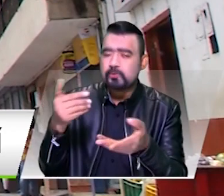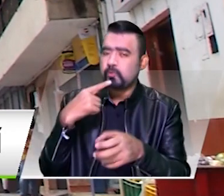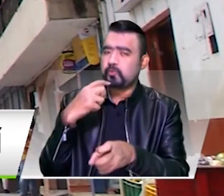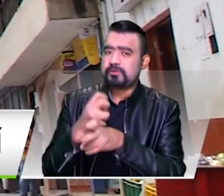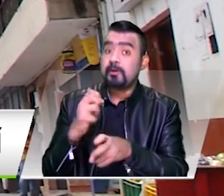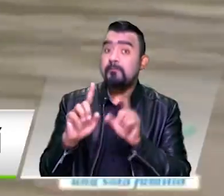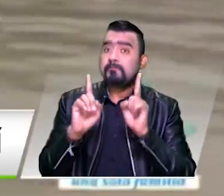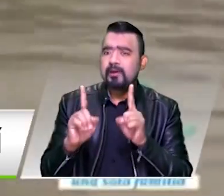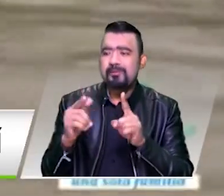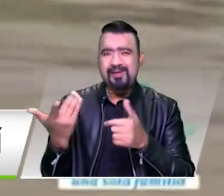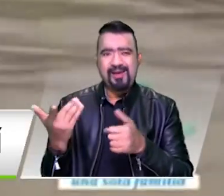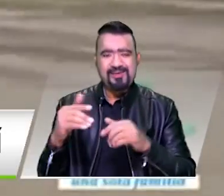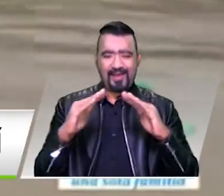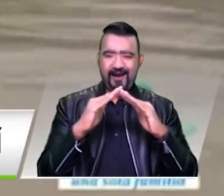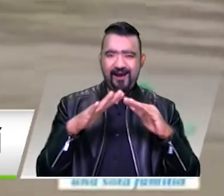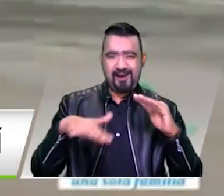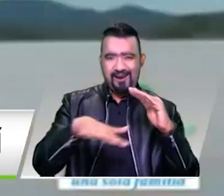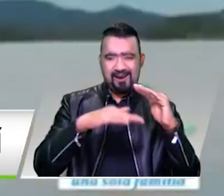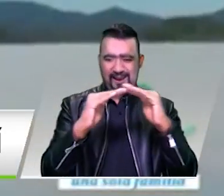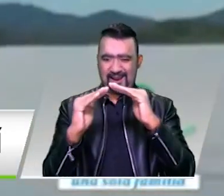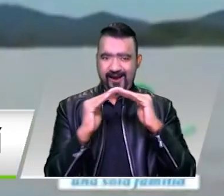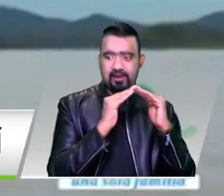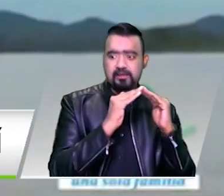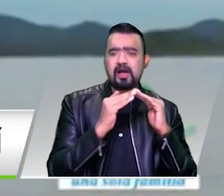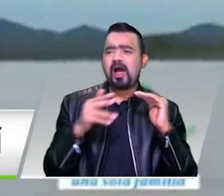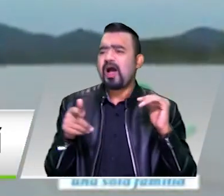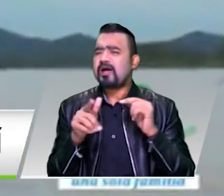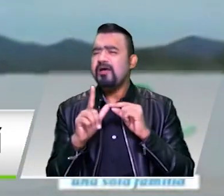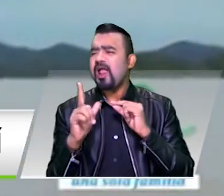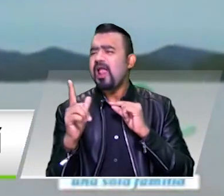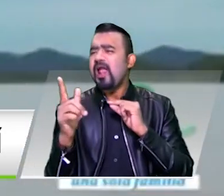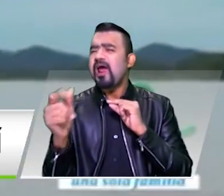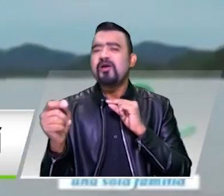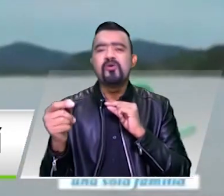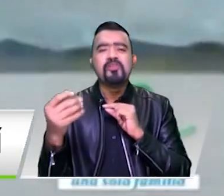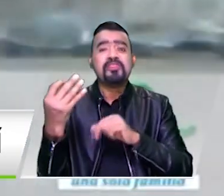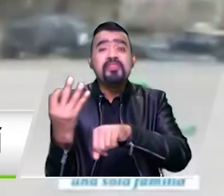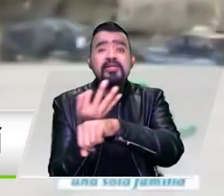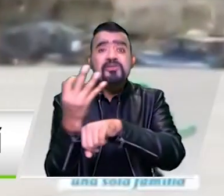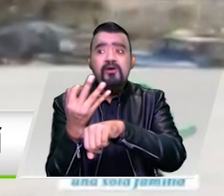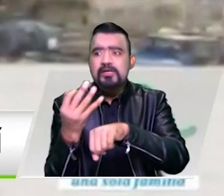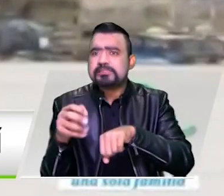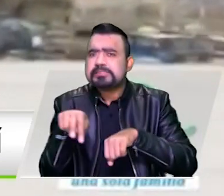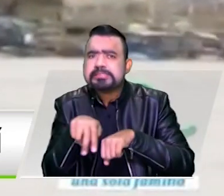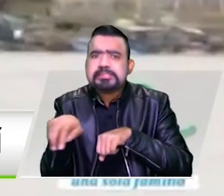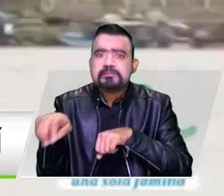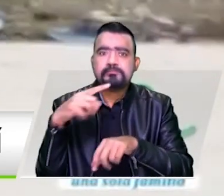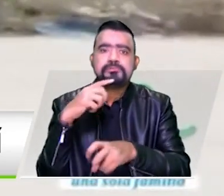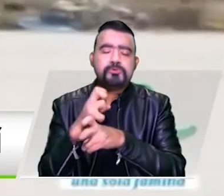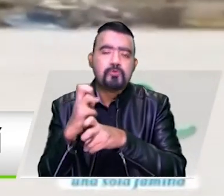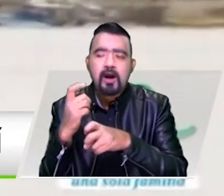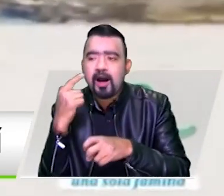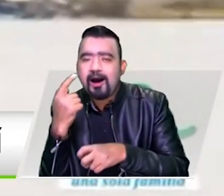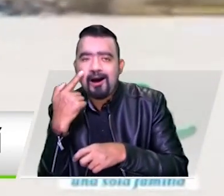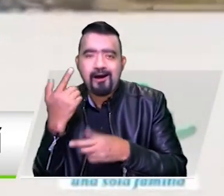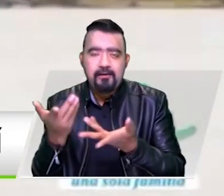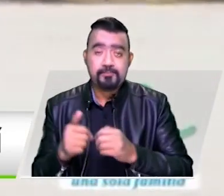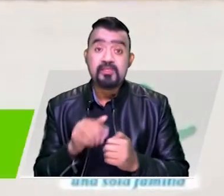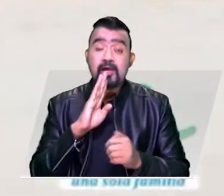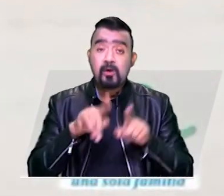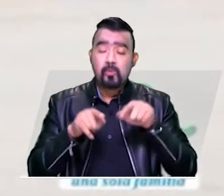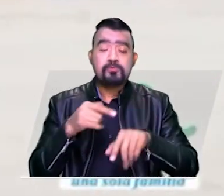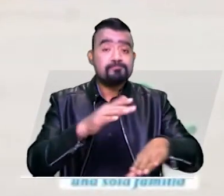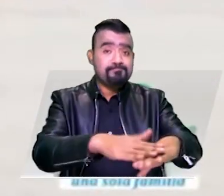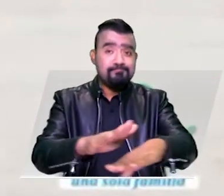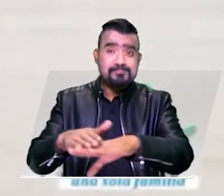horas del casco urbano de anorí nordeste de antioquia las autoridades de gestión del riesgo llamaron a la comunidad a estar